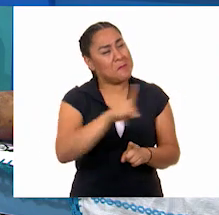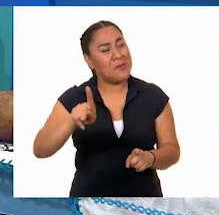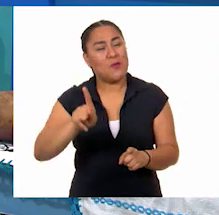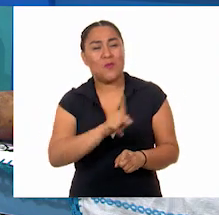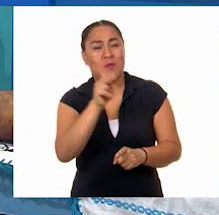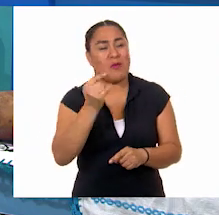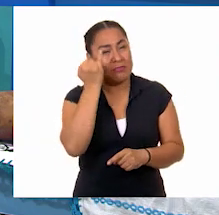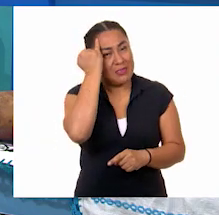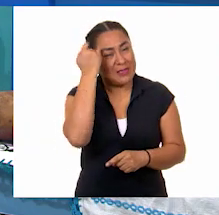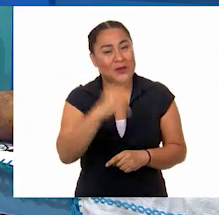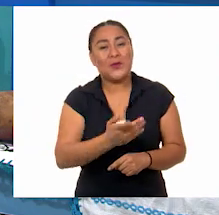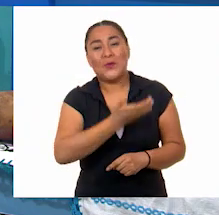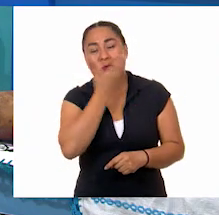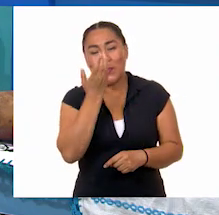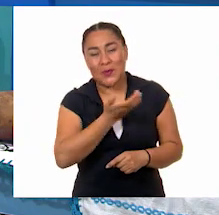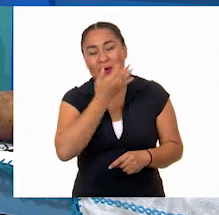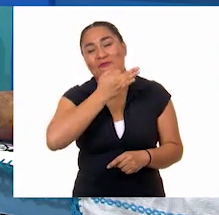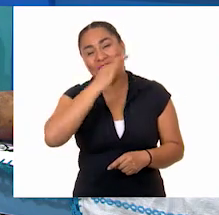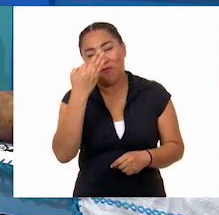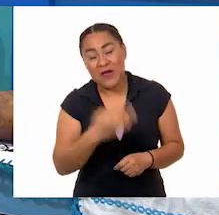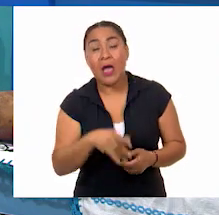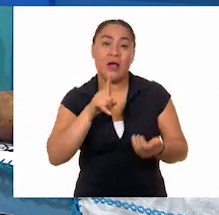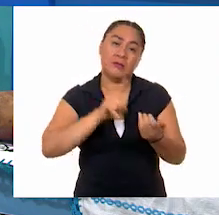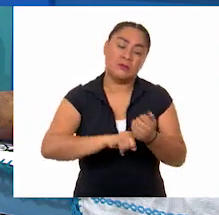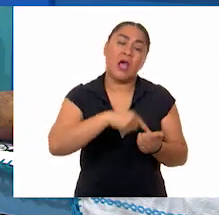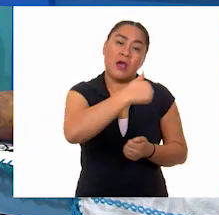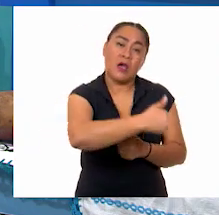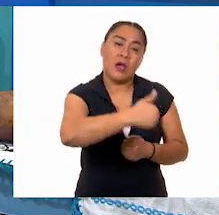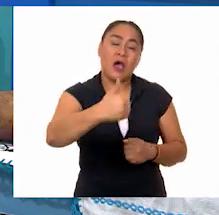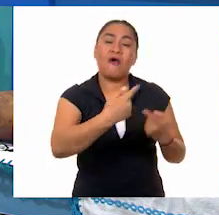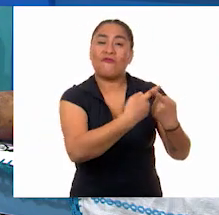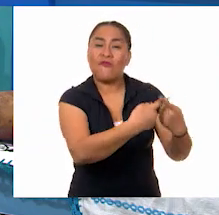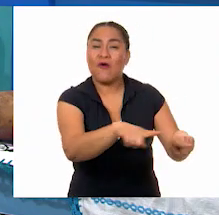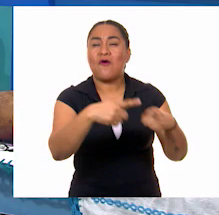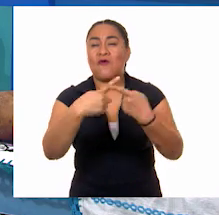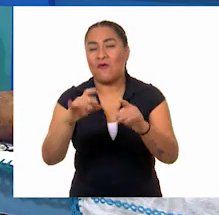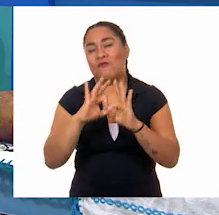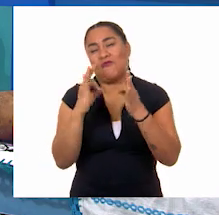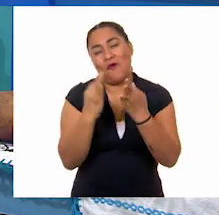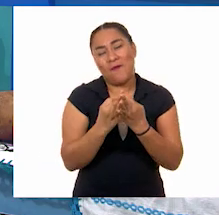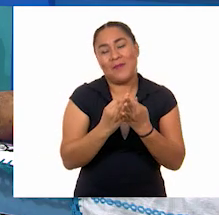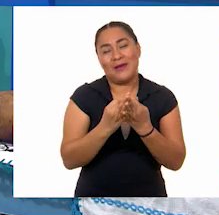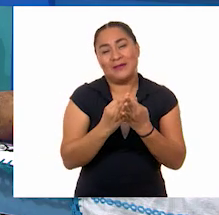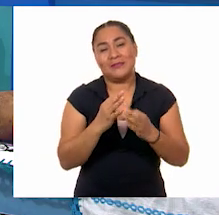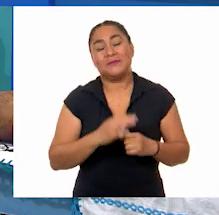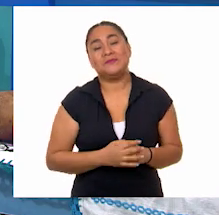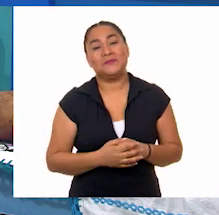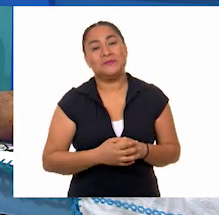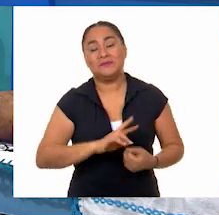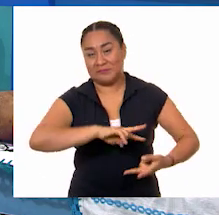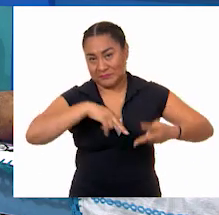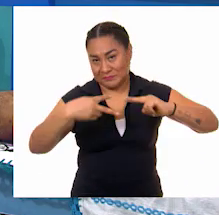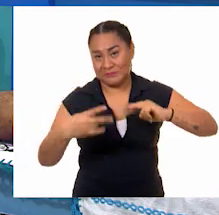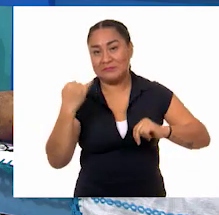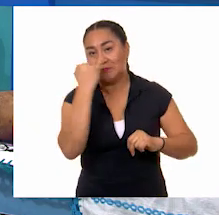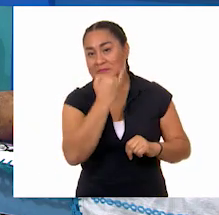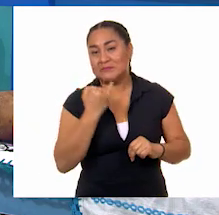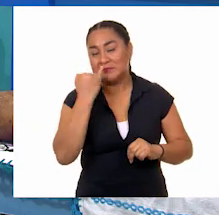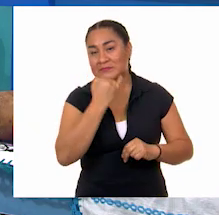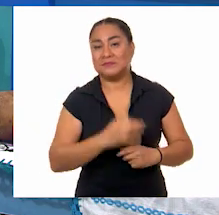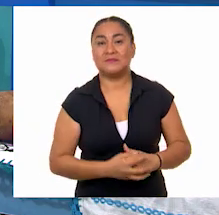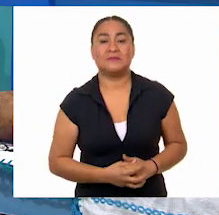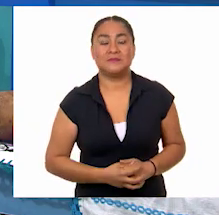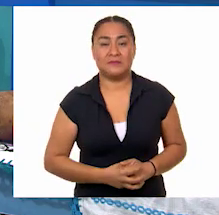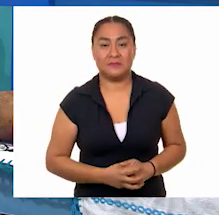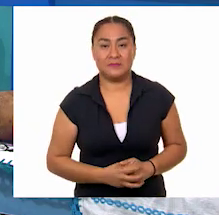pueblos indígenas de México, cada uno con sus formas distintas de hacerlo, por supuesto. Majalicuna, enena, lajala